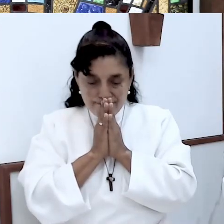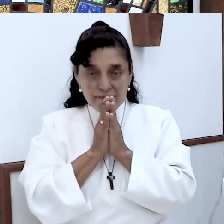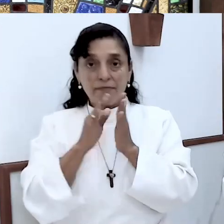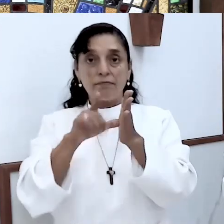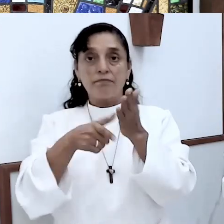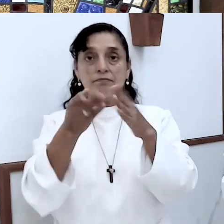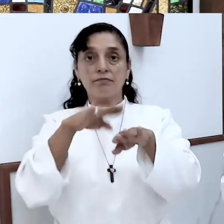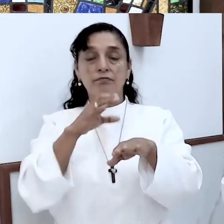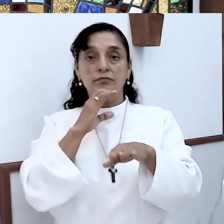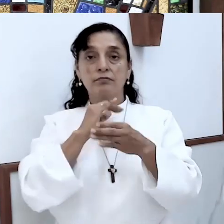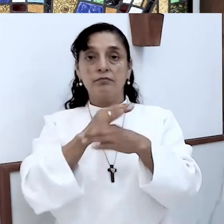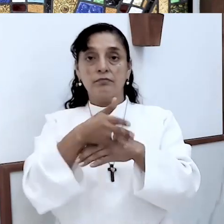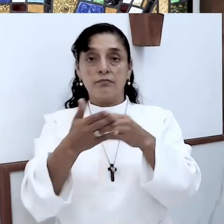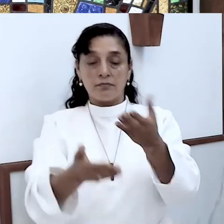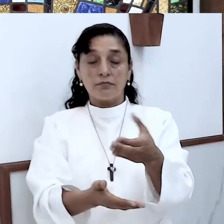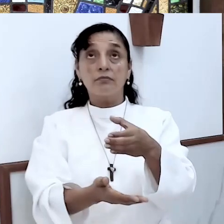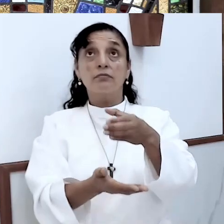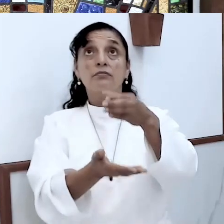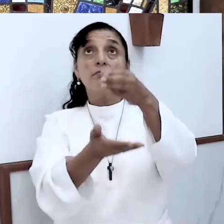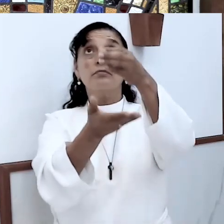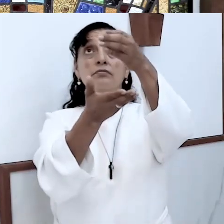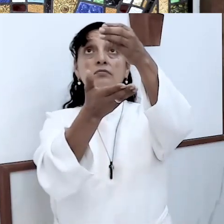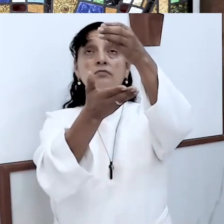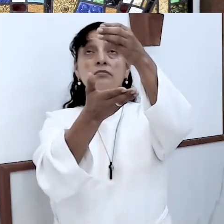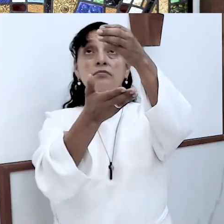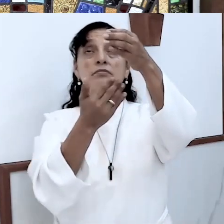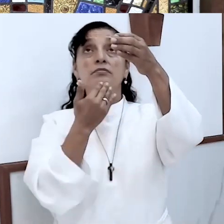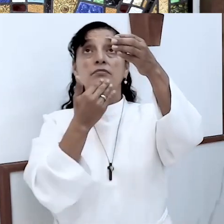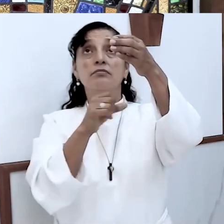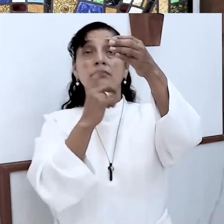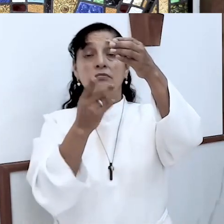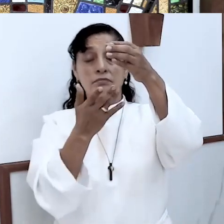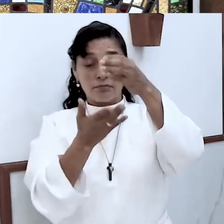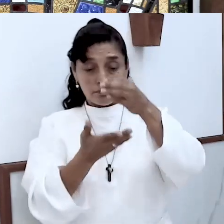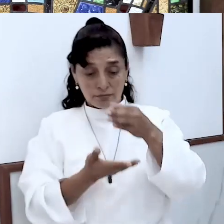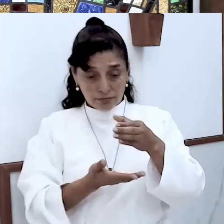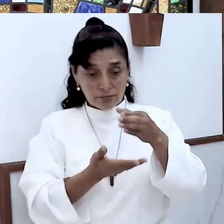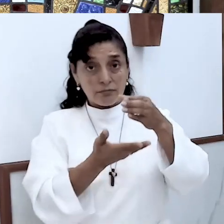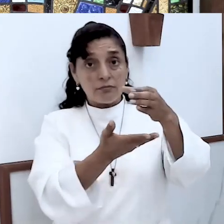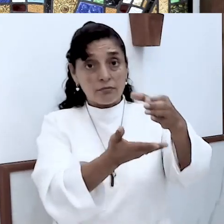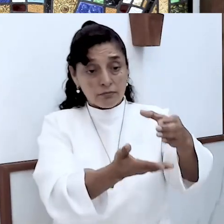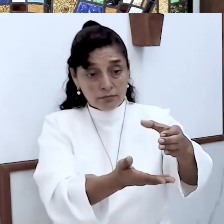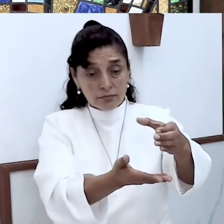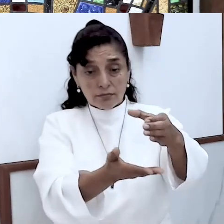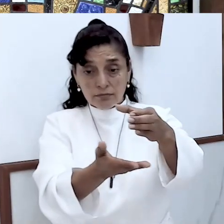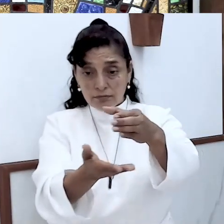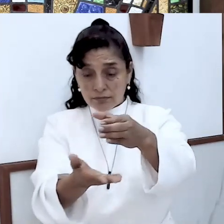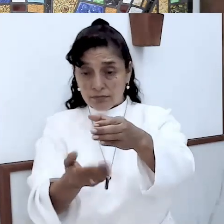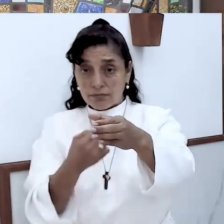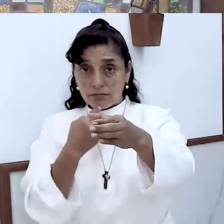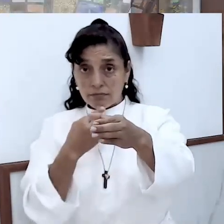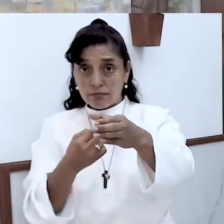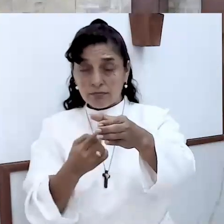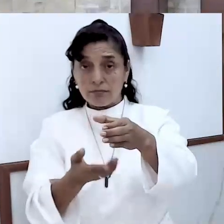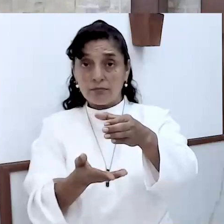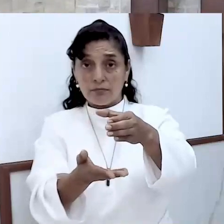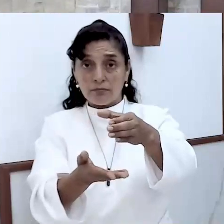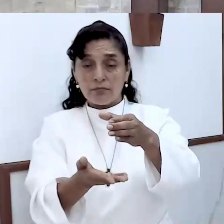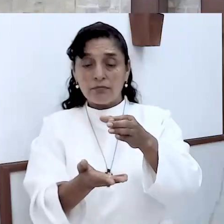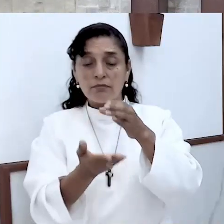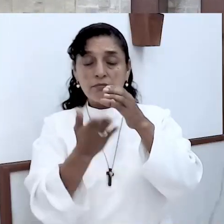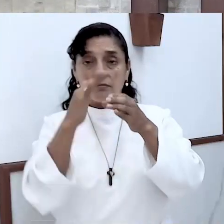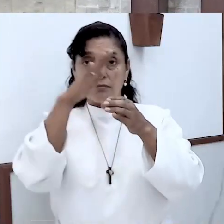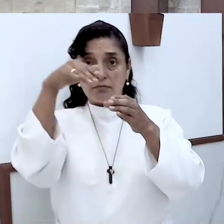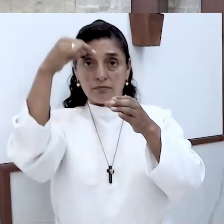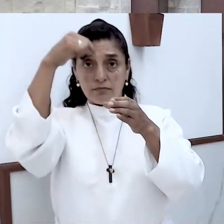Del mismo modo, acabada la cena, tomó el cáliz. Y dándote gracias de nuevo, lo pasó a sus discípulos diciendo, tomen